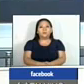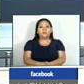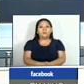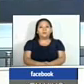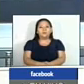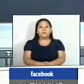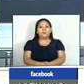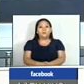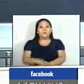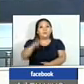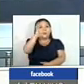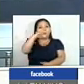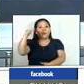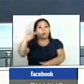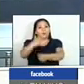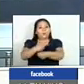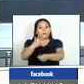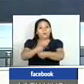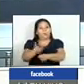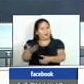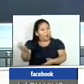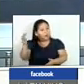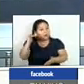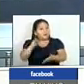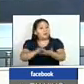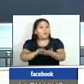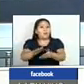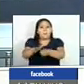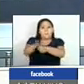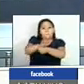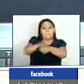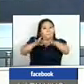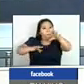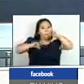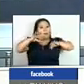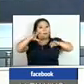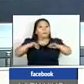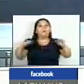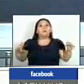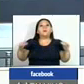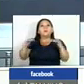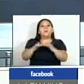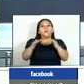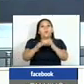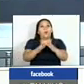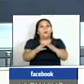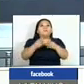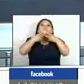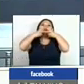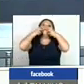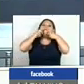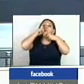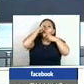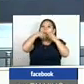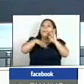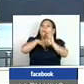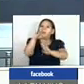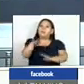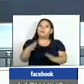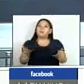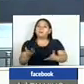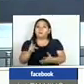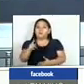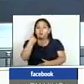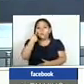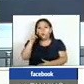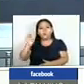y en Guatemala se reporta un repunte de casos en las últimas semanas pero también mayor cantidad de pruebas realizadas conozcamos cuál es la